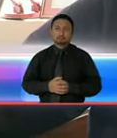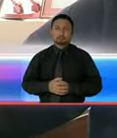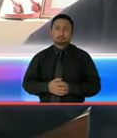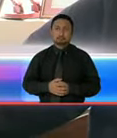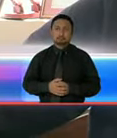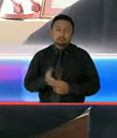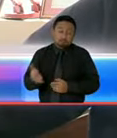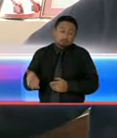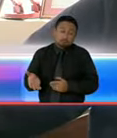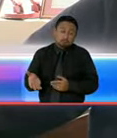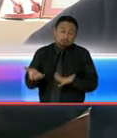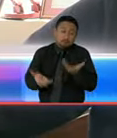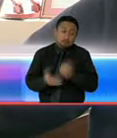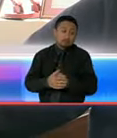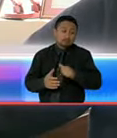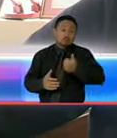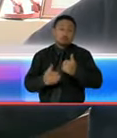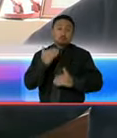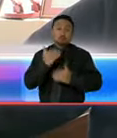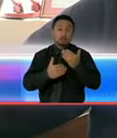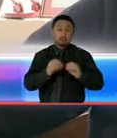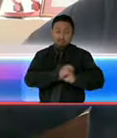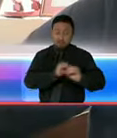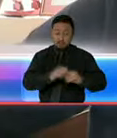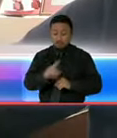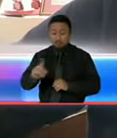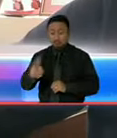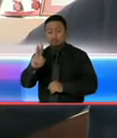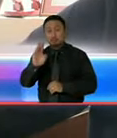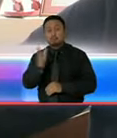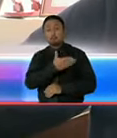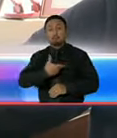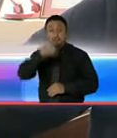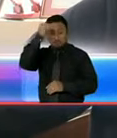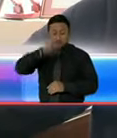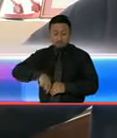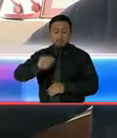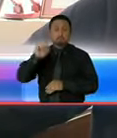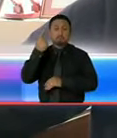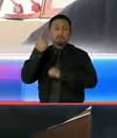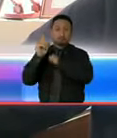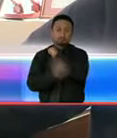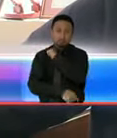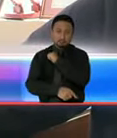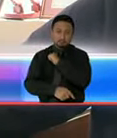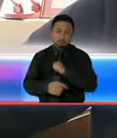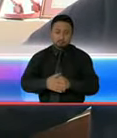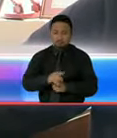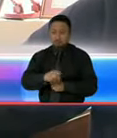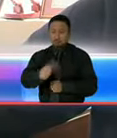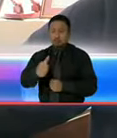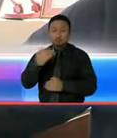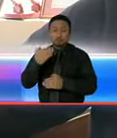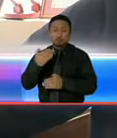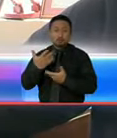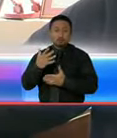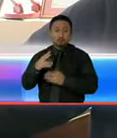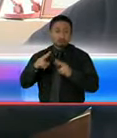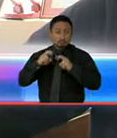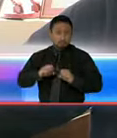Esto cabe si es que no existe otro proceso pendiente. En el caso del señor Glass, es primera condena y no tiene ningún otro proceso pendiente